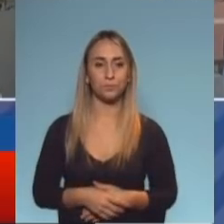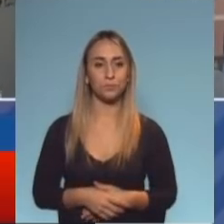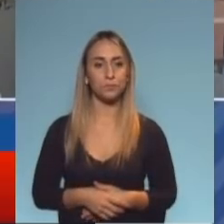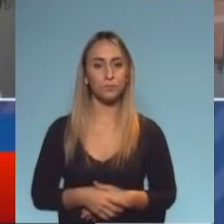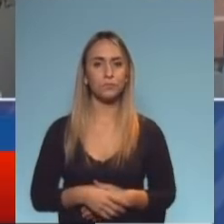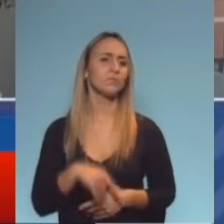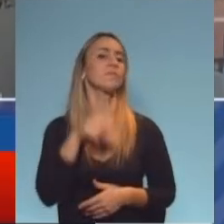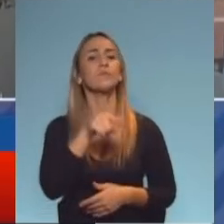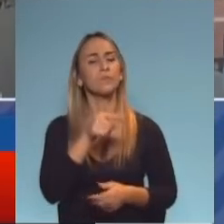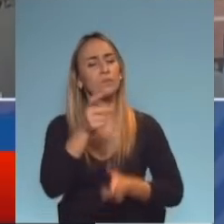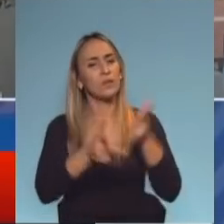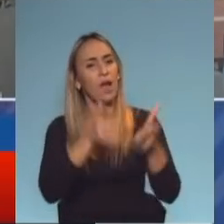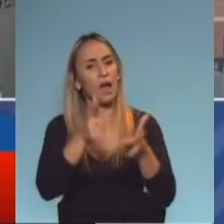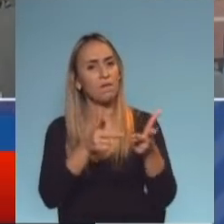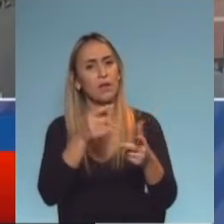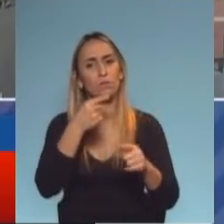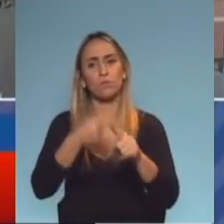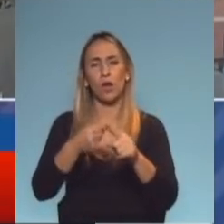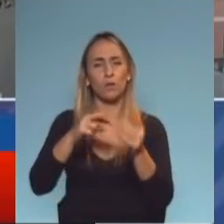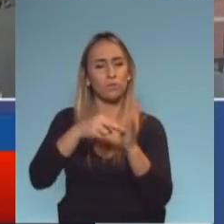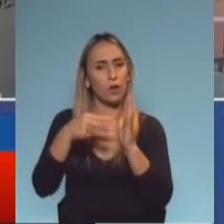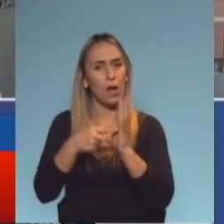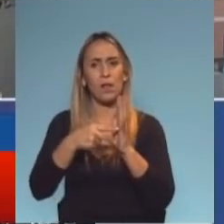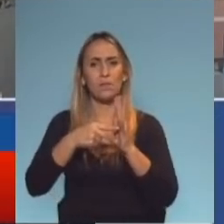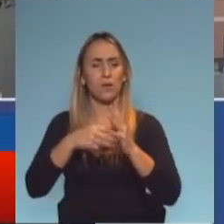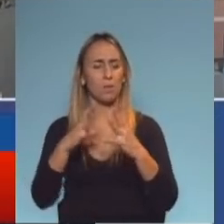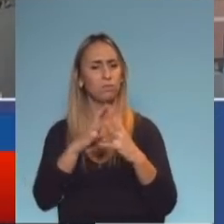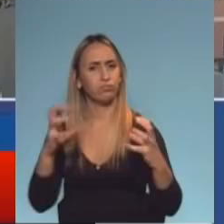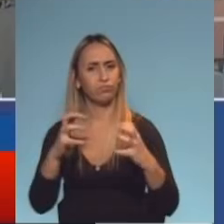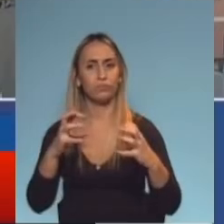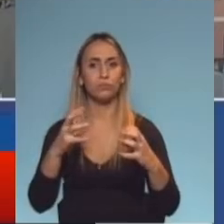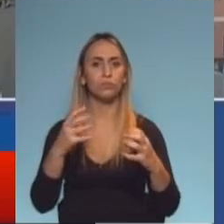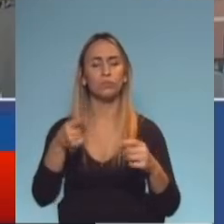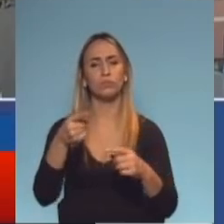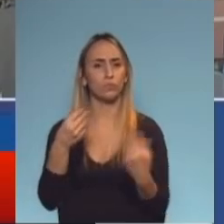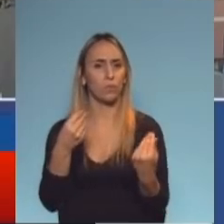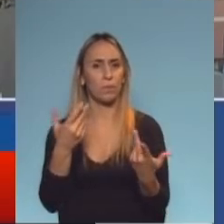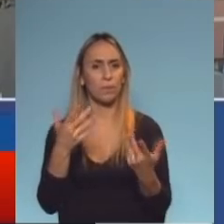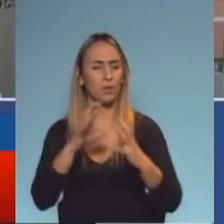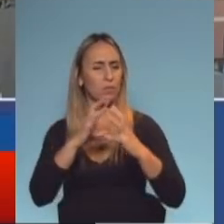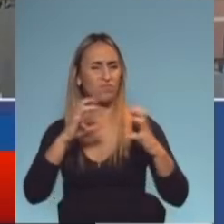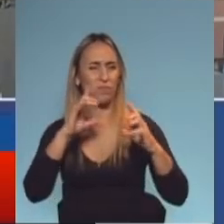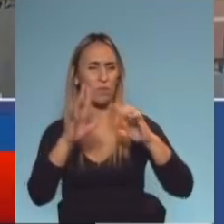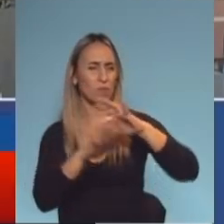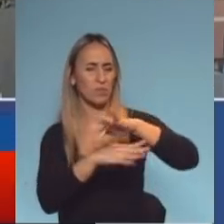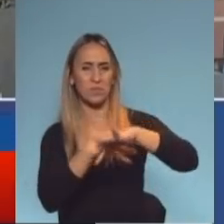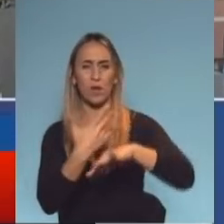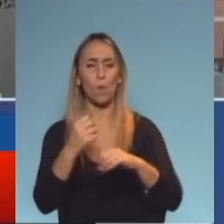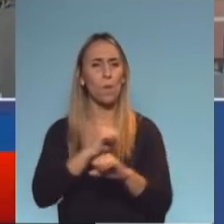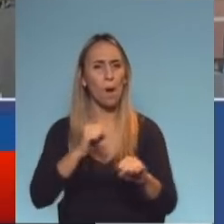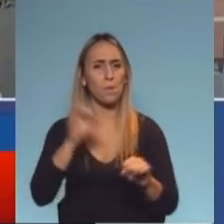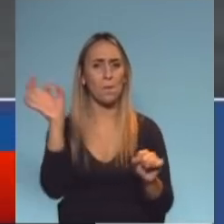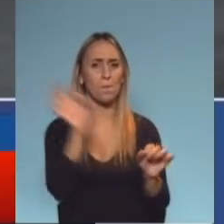hace referencia a la escalada del conflicto que lo estamos viendo ahora a partir de los bombardeos y la respuesta también que ha